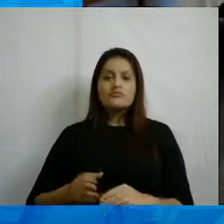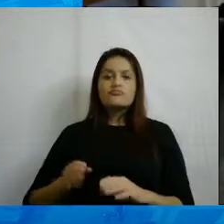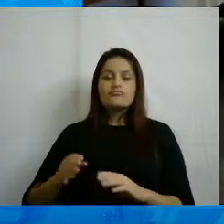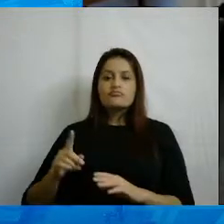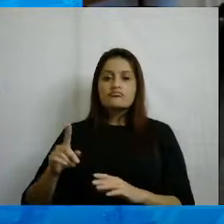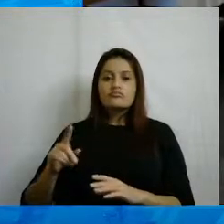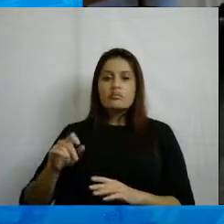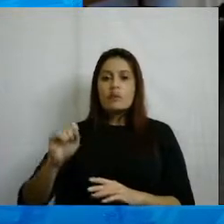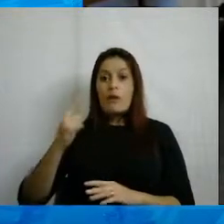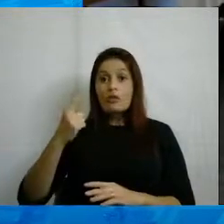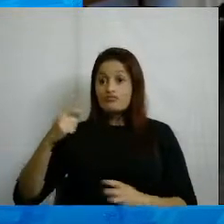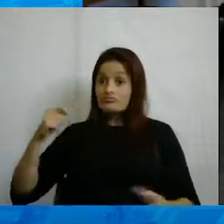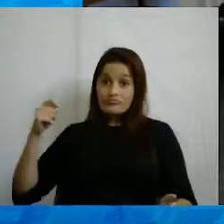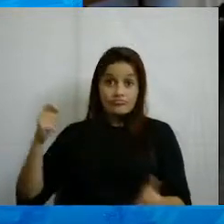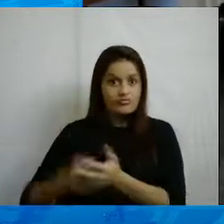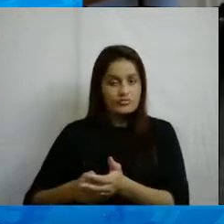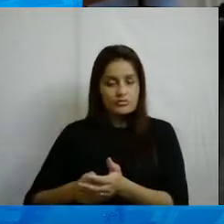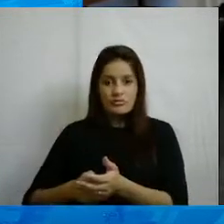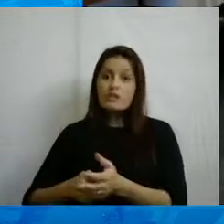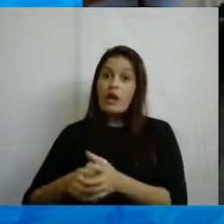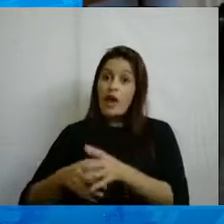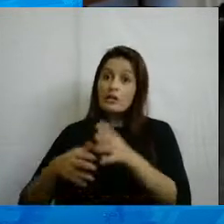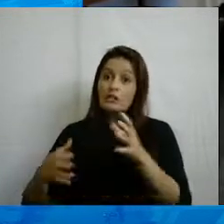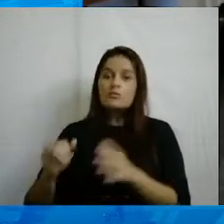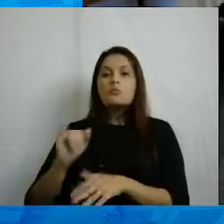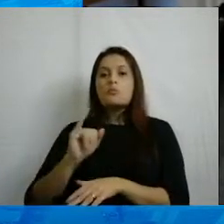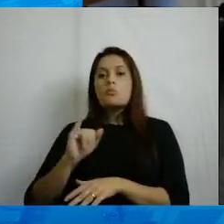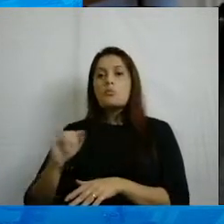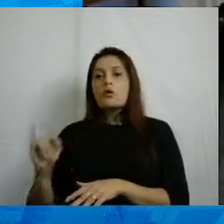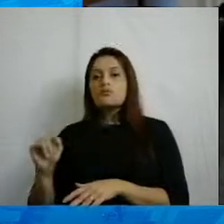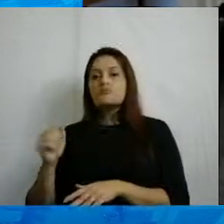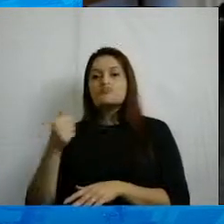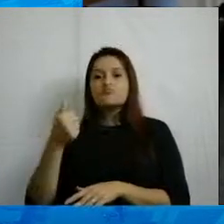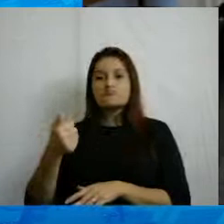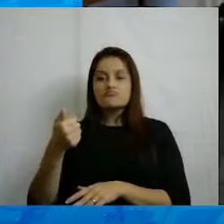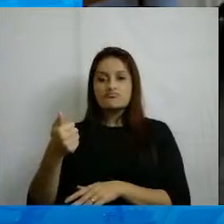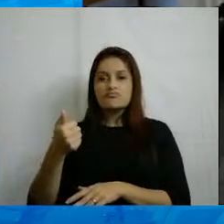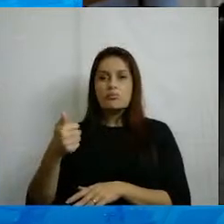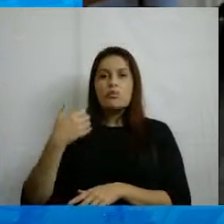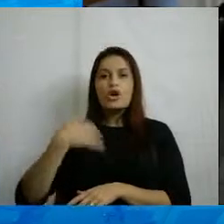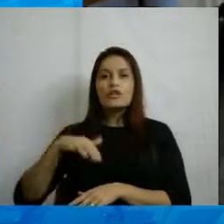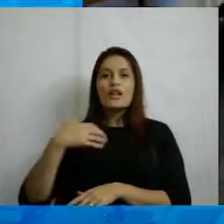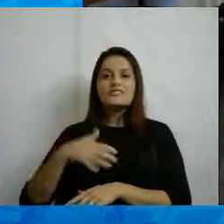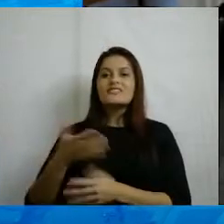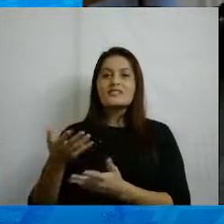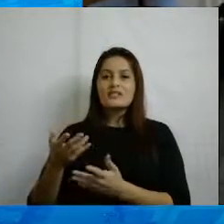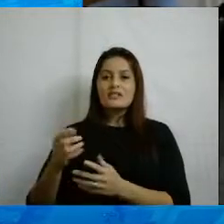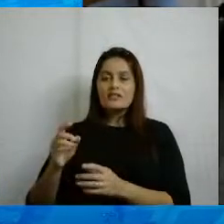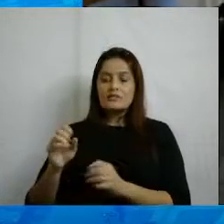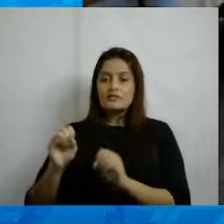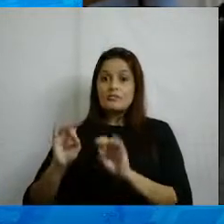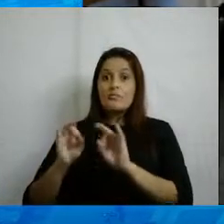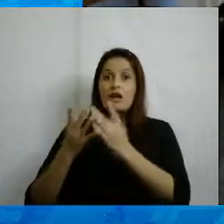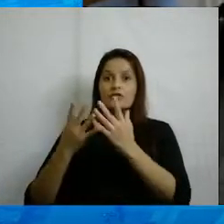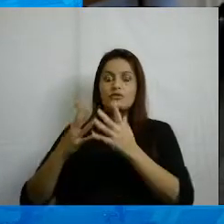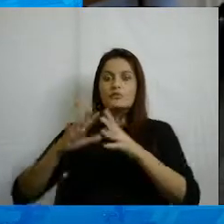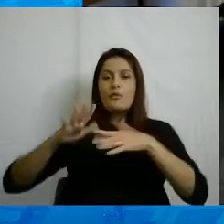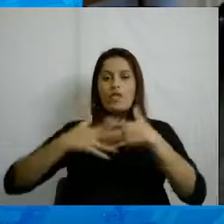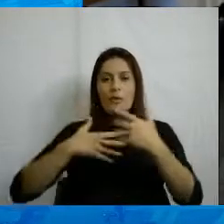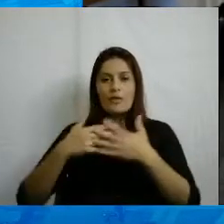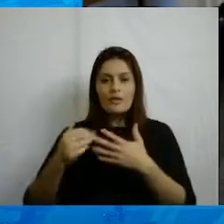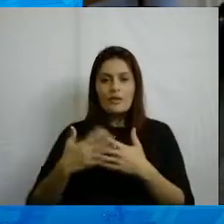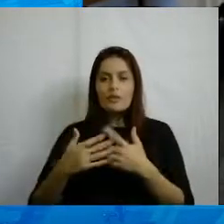poco el costo, pero no obstante la importancia que tiene el impacto en el medio ambiente el tener vehículo eléctrico.